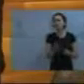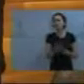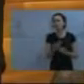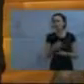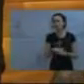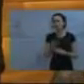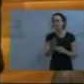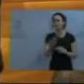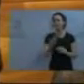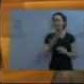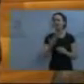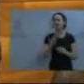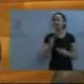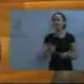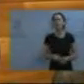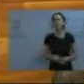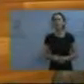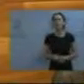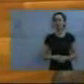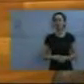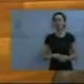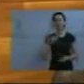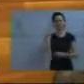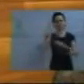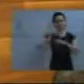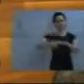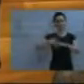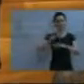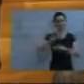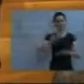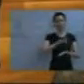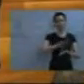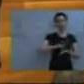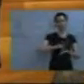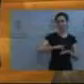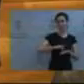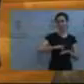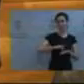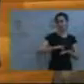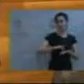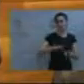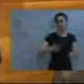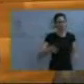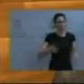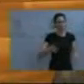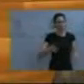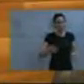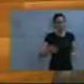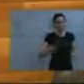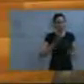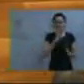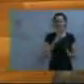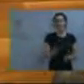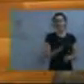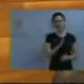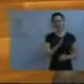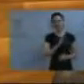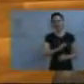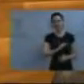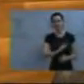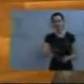la presentación de ofertas? Es decir, es razonable que concursos de ese tamaño, por decirlo así, de ese